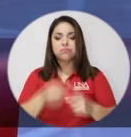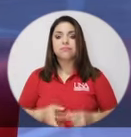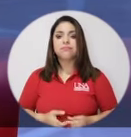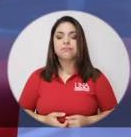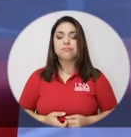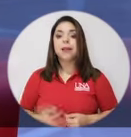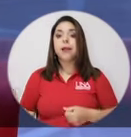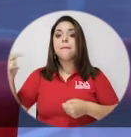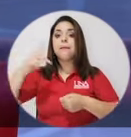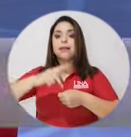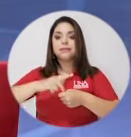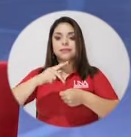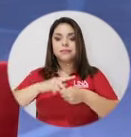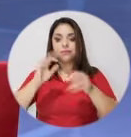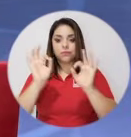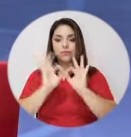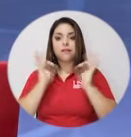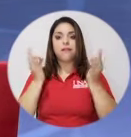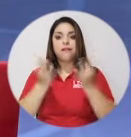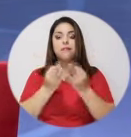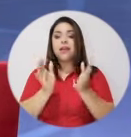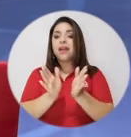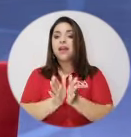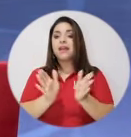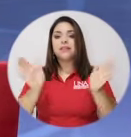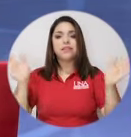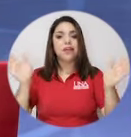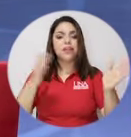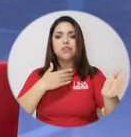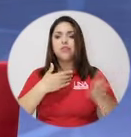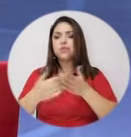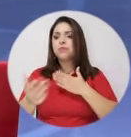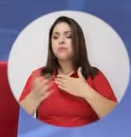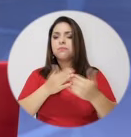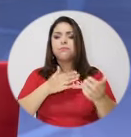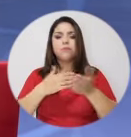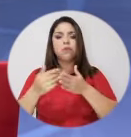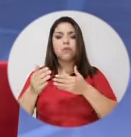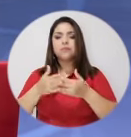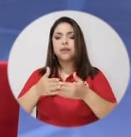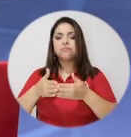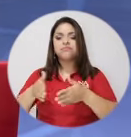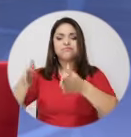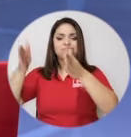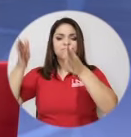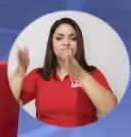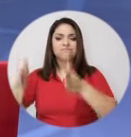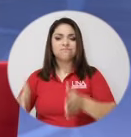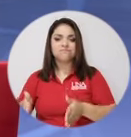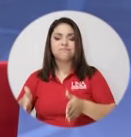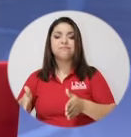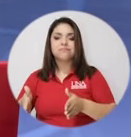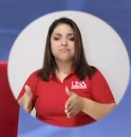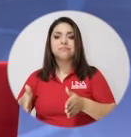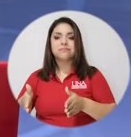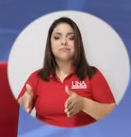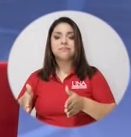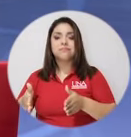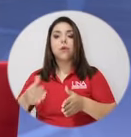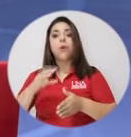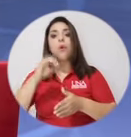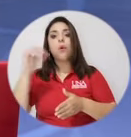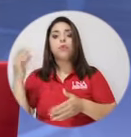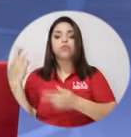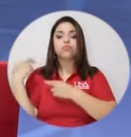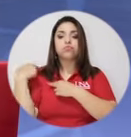espacio, es el tema de la participación de la familia en general, independientemente de la figura, ¿verdad?,